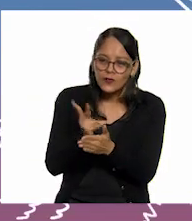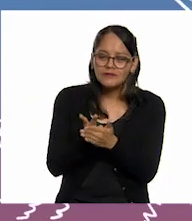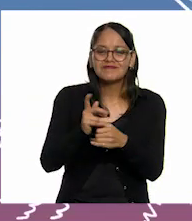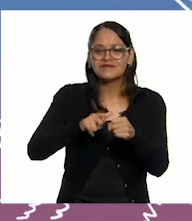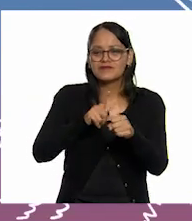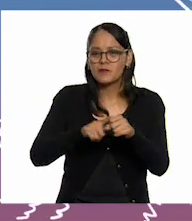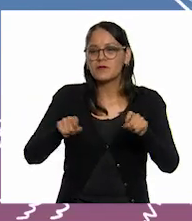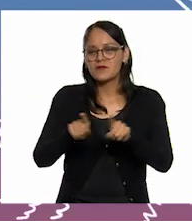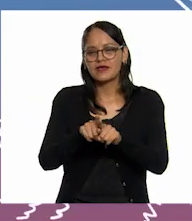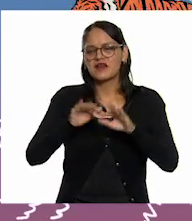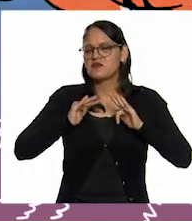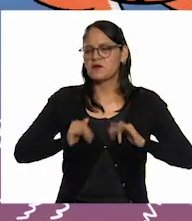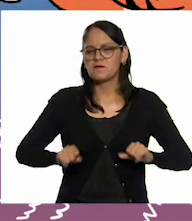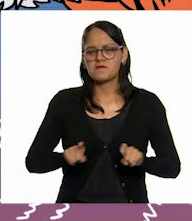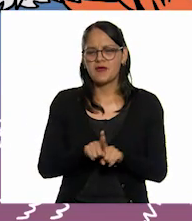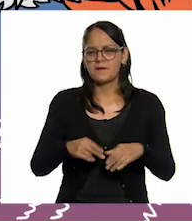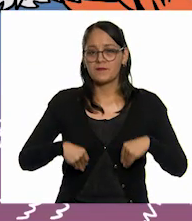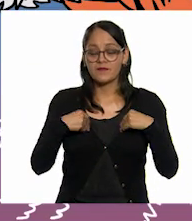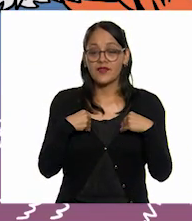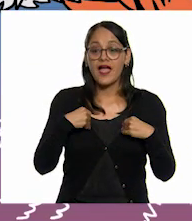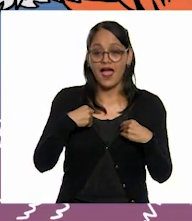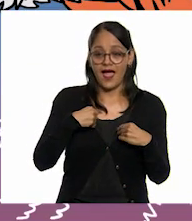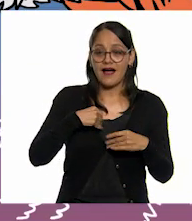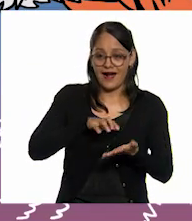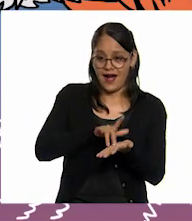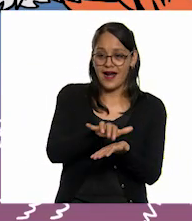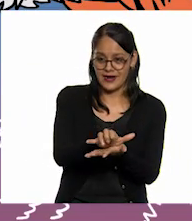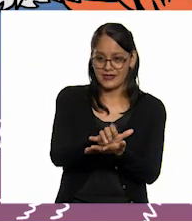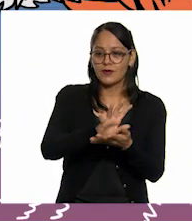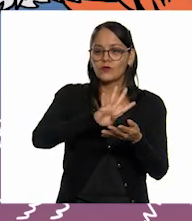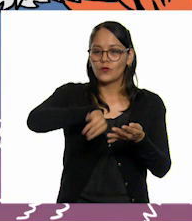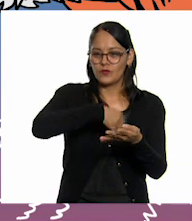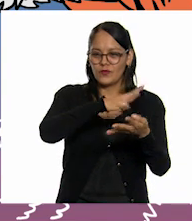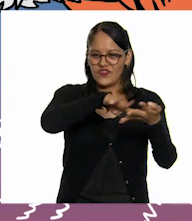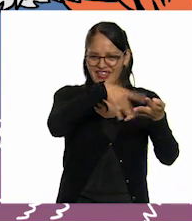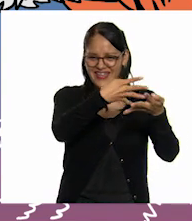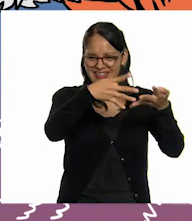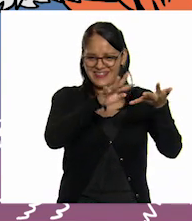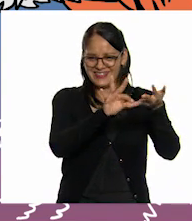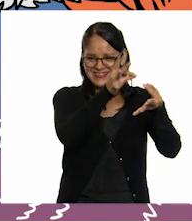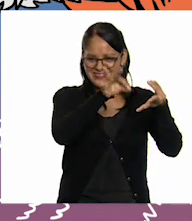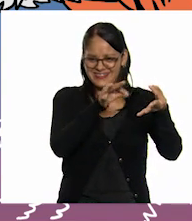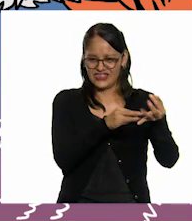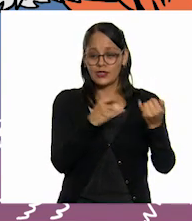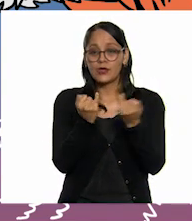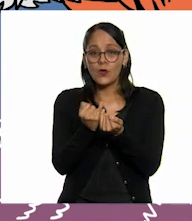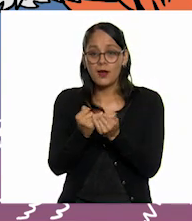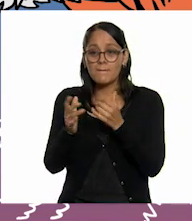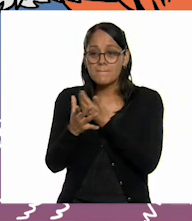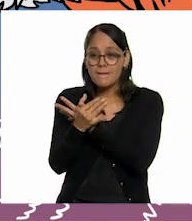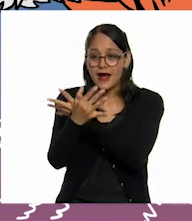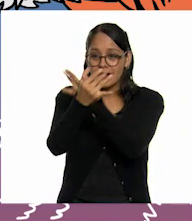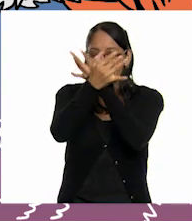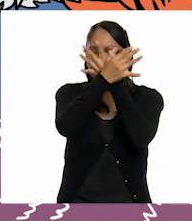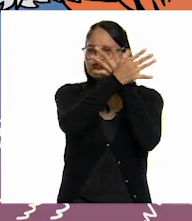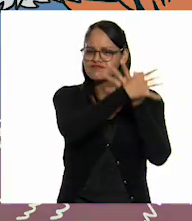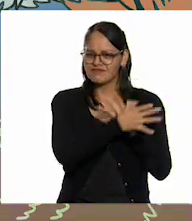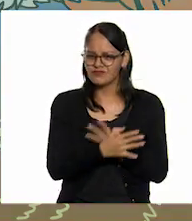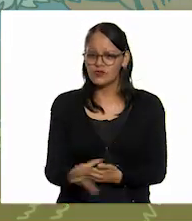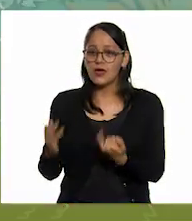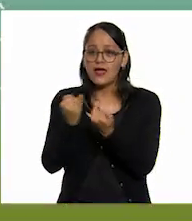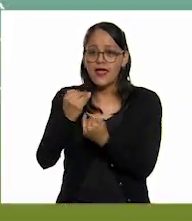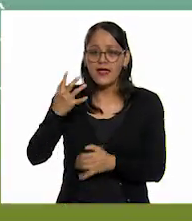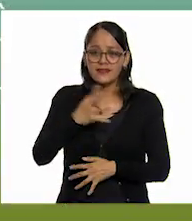antes. La araña ya podía tejer su tela, las mariposas volar, el tigre saltar de los árboles y